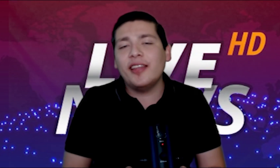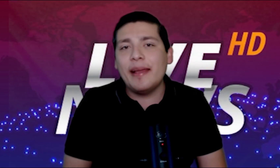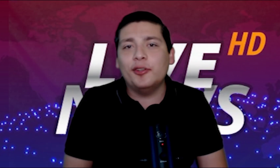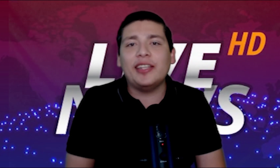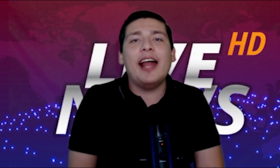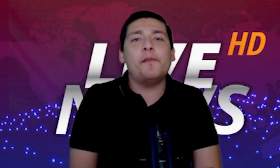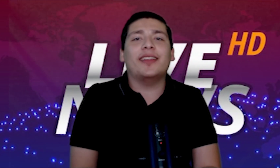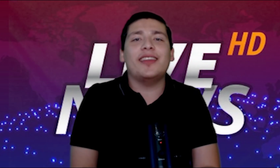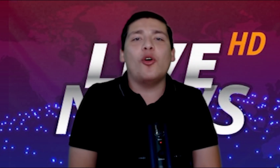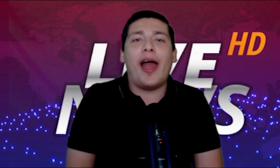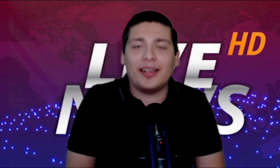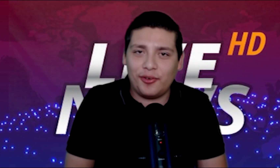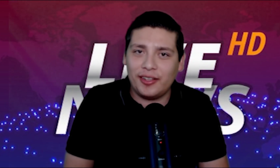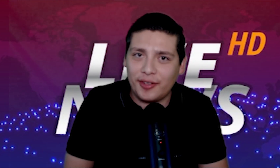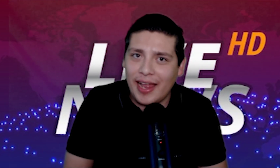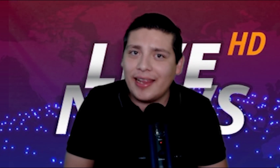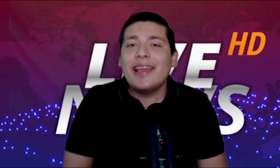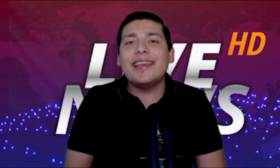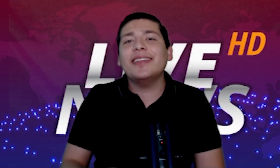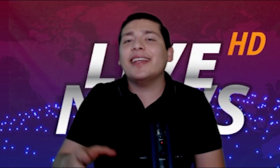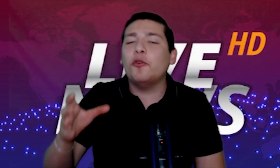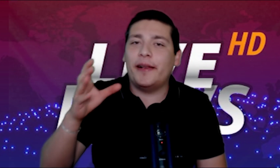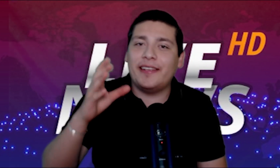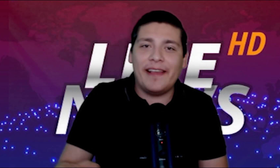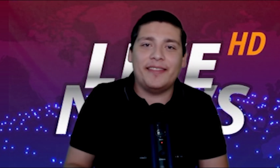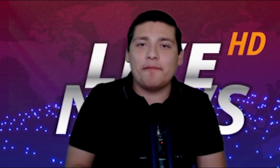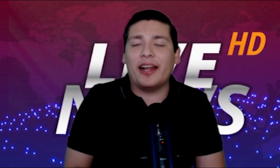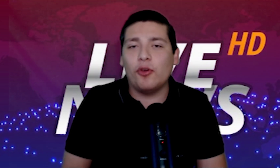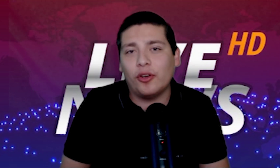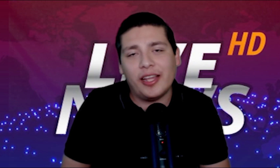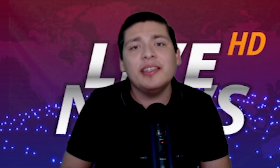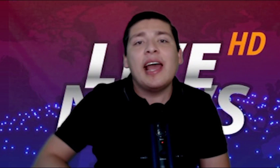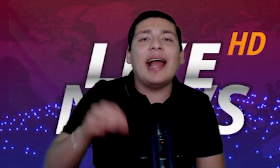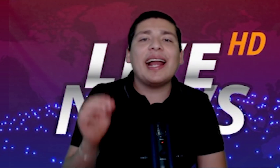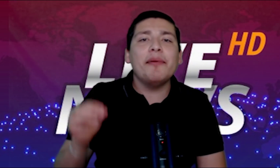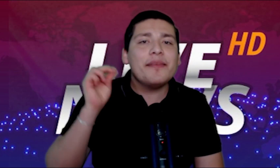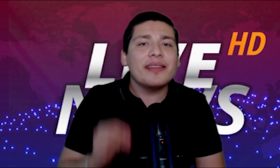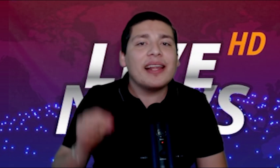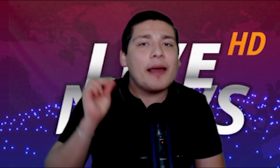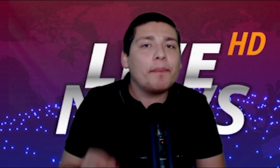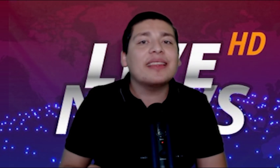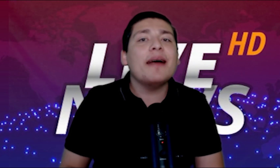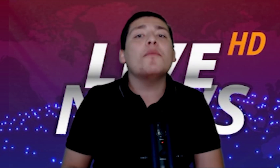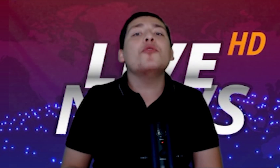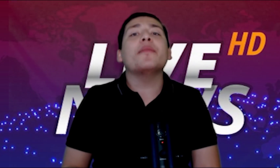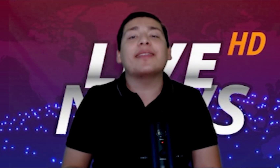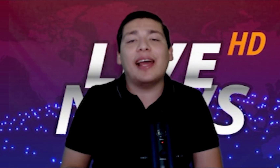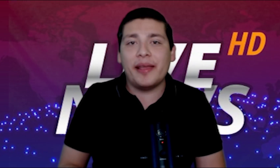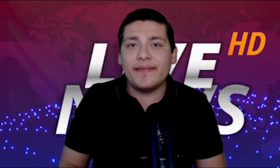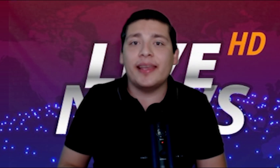ejemplo tenemos al partido Acción Nacional. Y es que su presidente Marco Cortés acaba de meter la pata